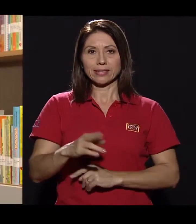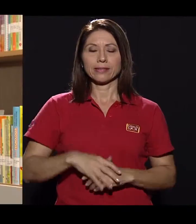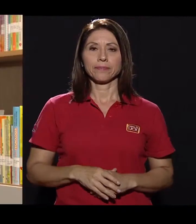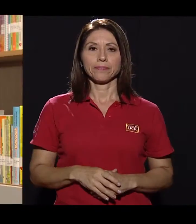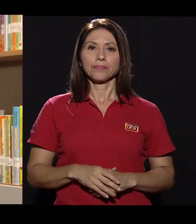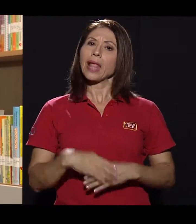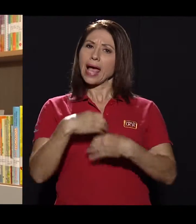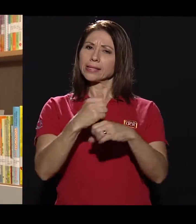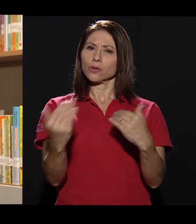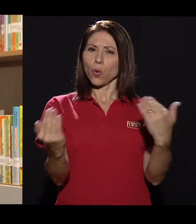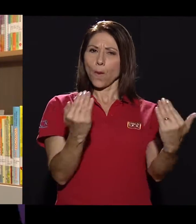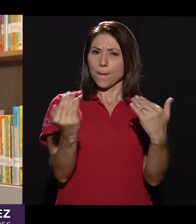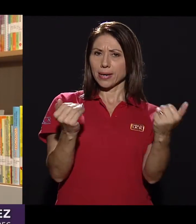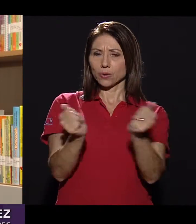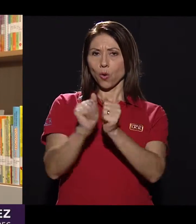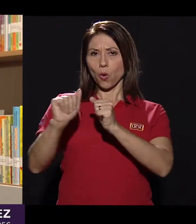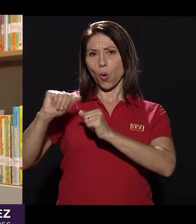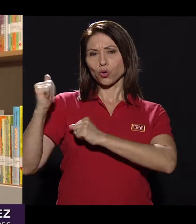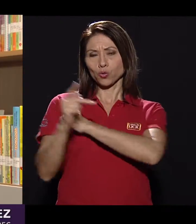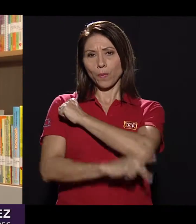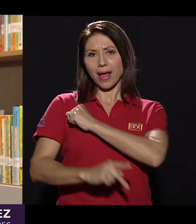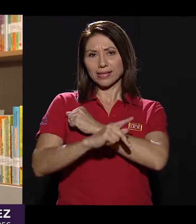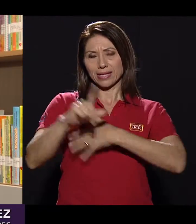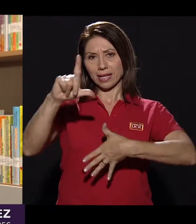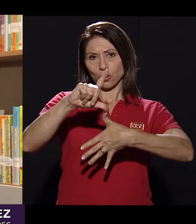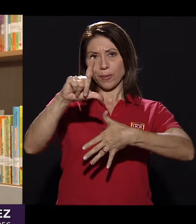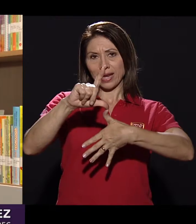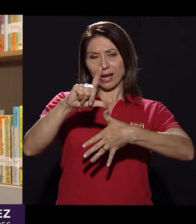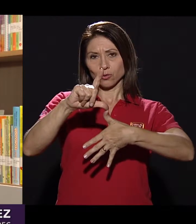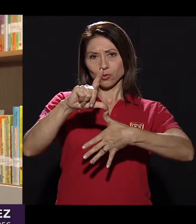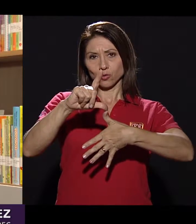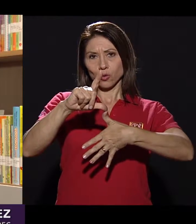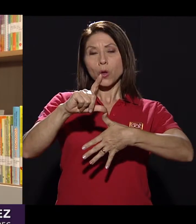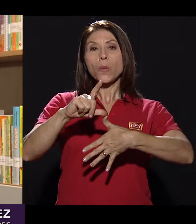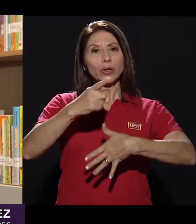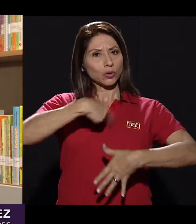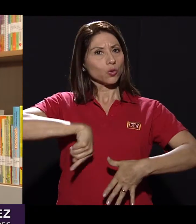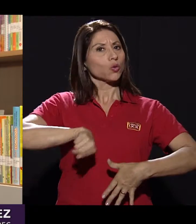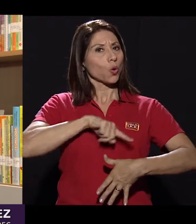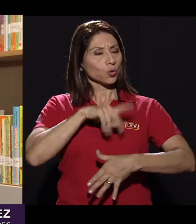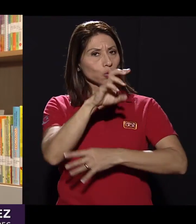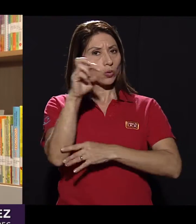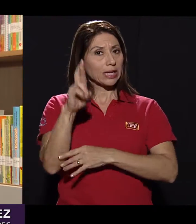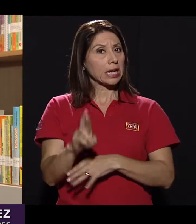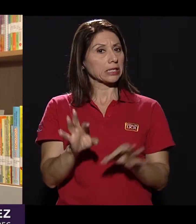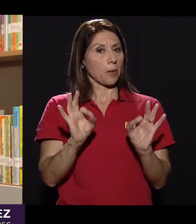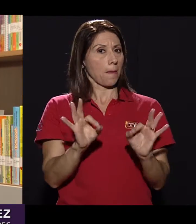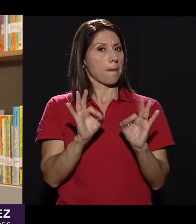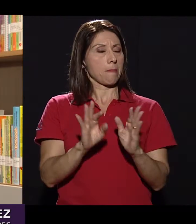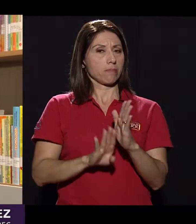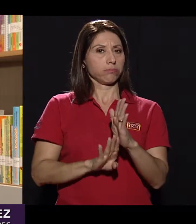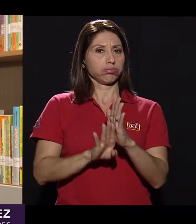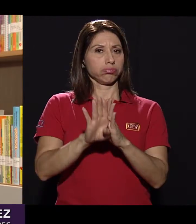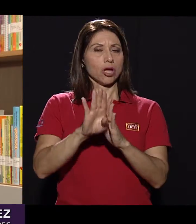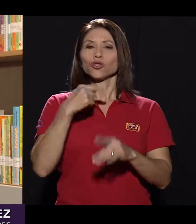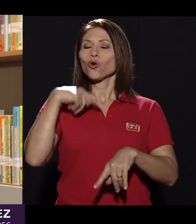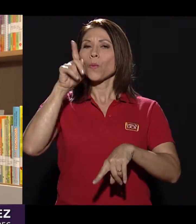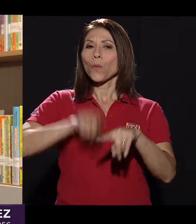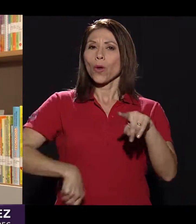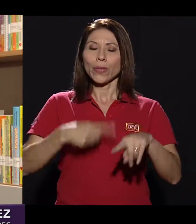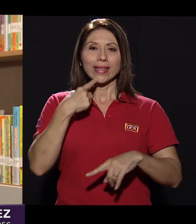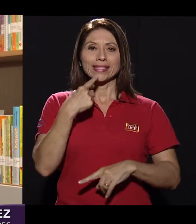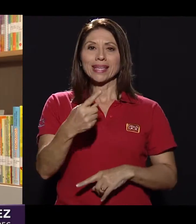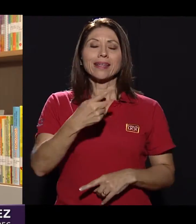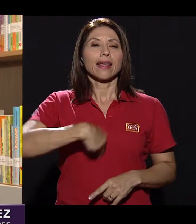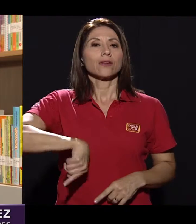costarricense. Comparativamente con otros países latinoamericanos, nosotros estamos bastante encaminados, ¿verdad? Yo no podría